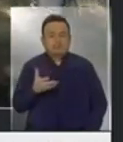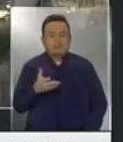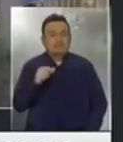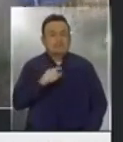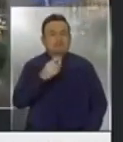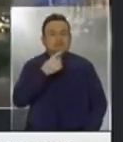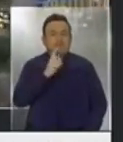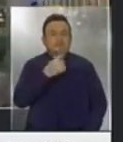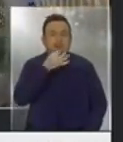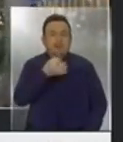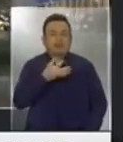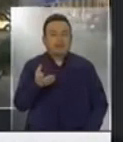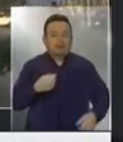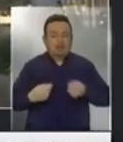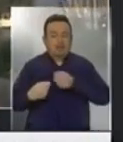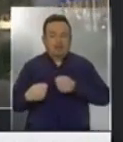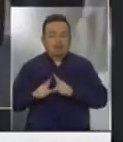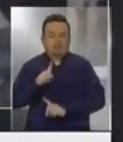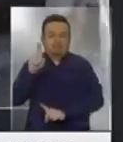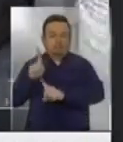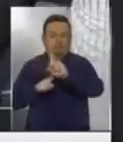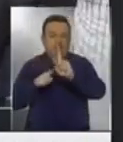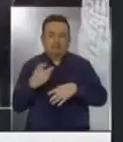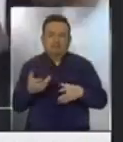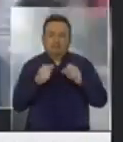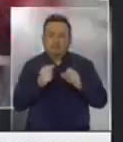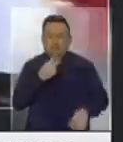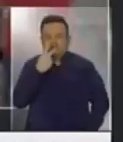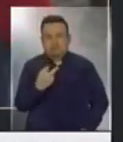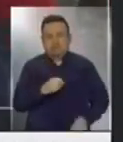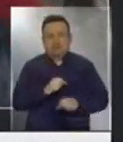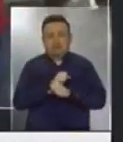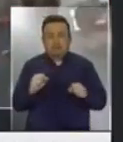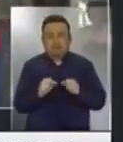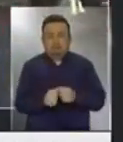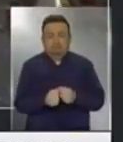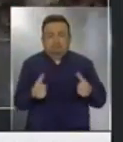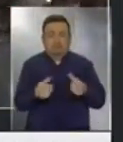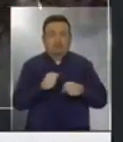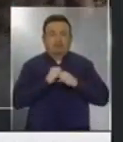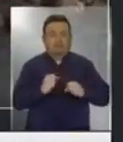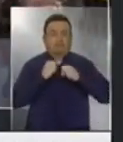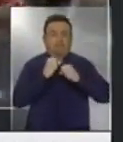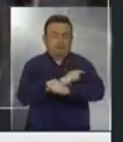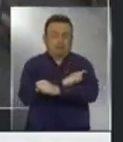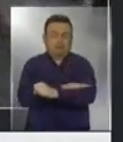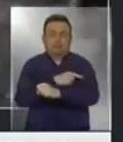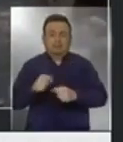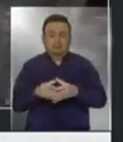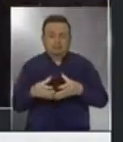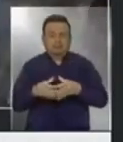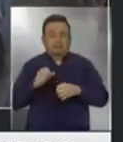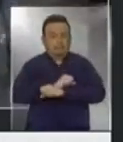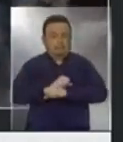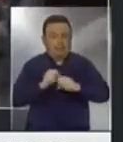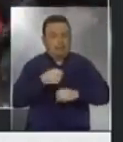habla efectivamente de un almacén de fuegos artificiales. Claramente ahí se puede ver que hay un explosivo de mayor tamaño y de mayor potencia. Es